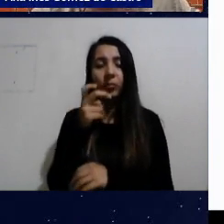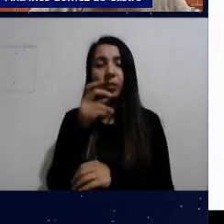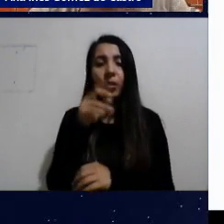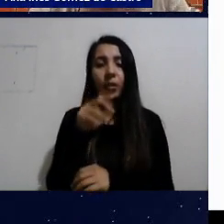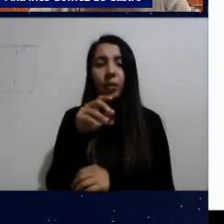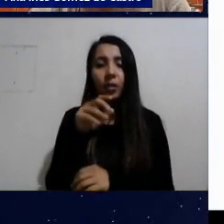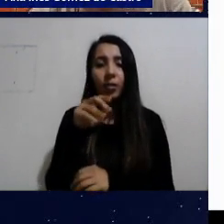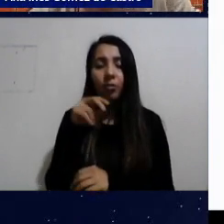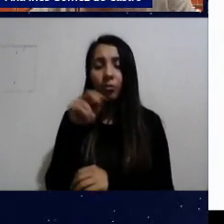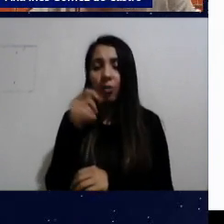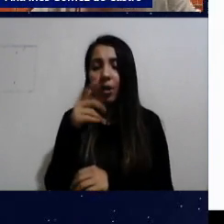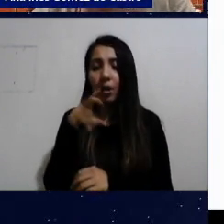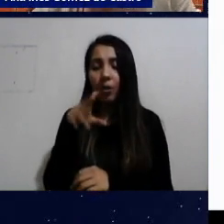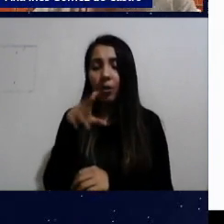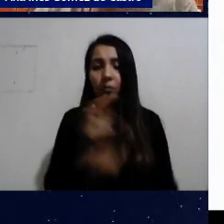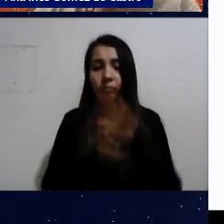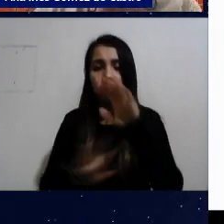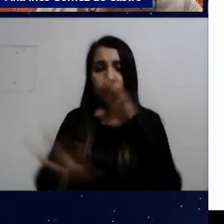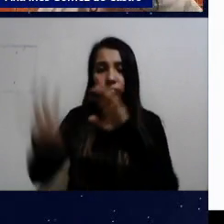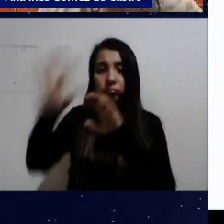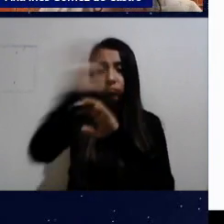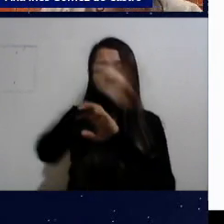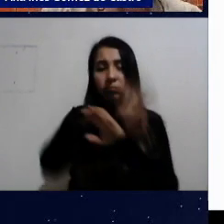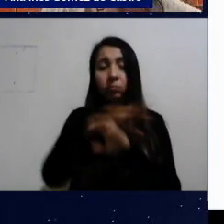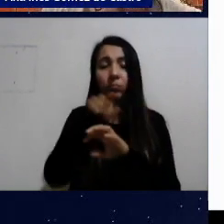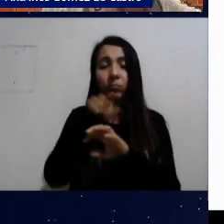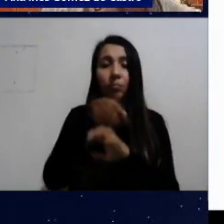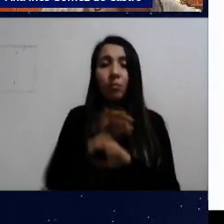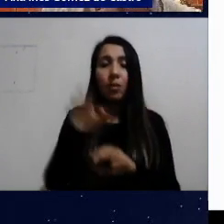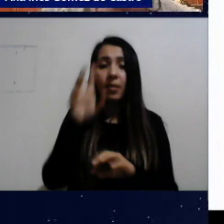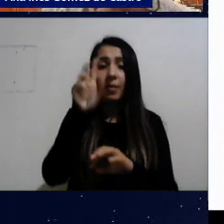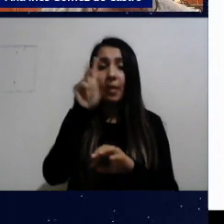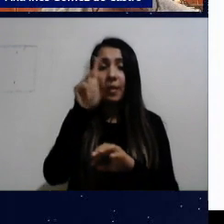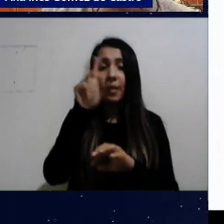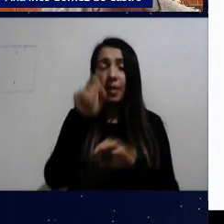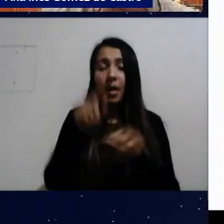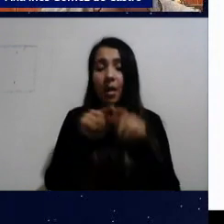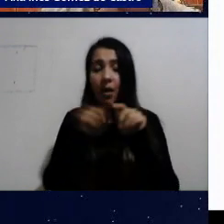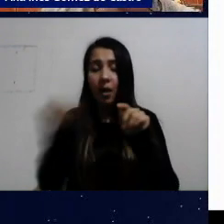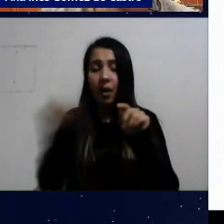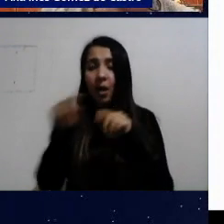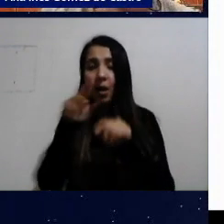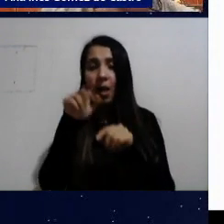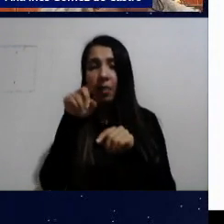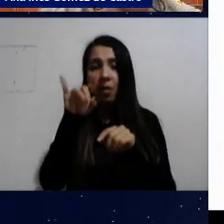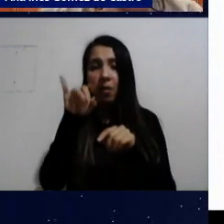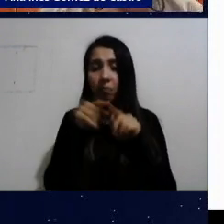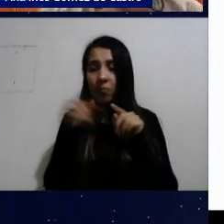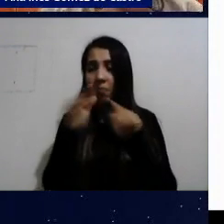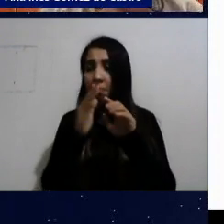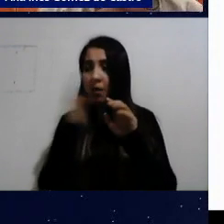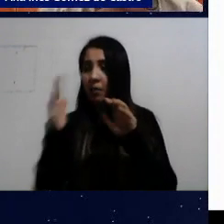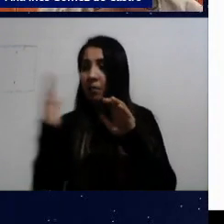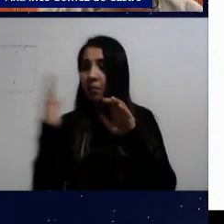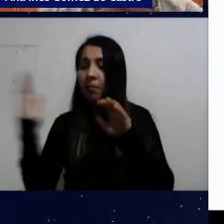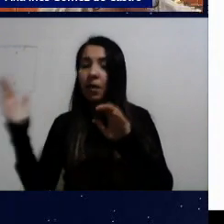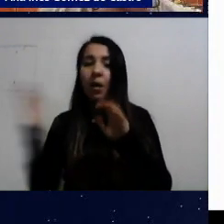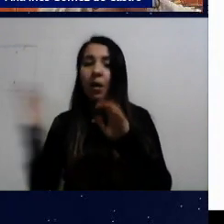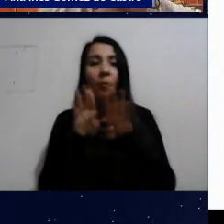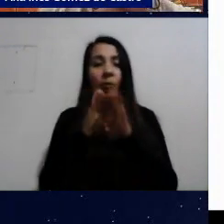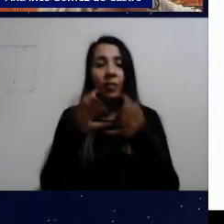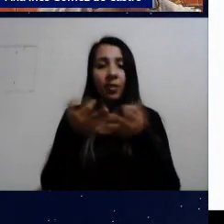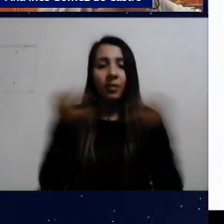envoltura se extiende hasta 30 radios terrestres, es decir, es gigantesca y tiene un efecto